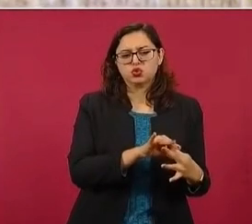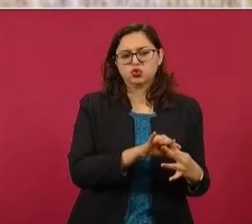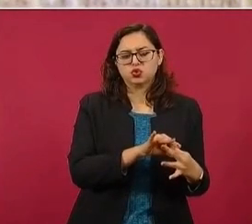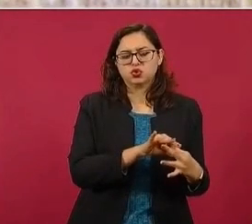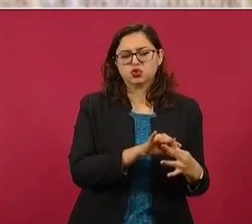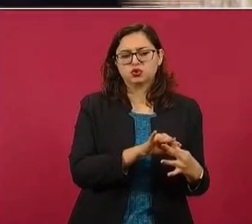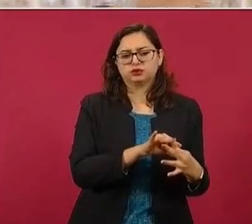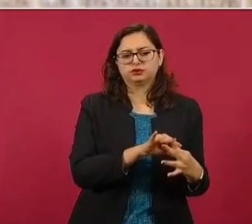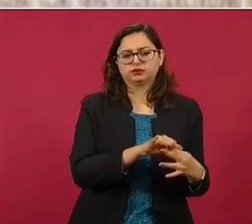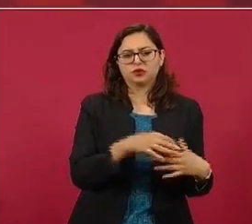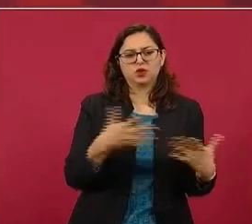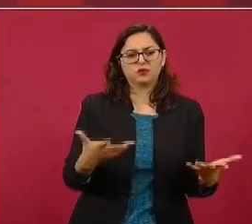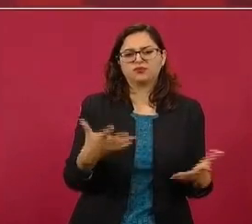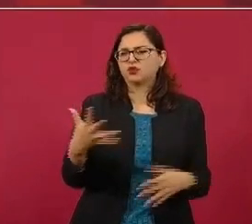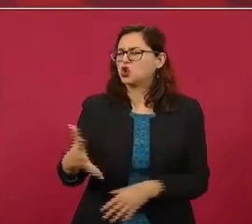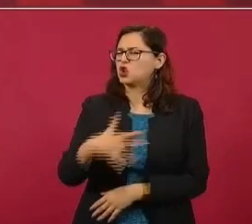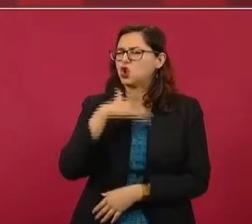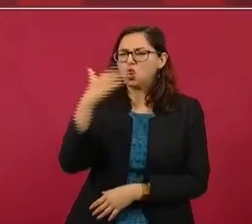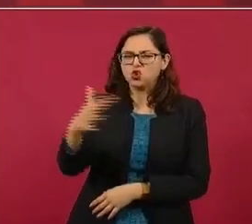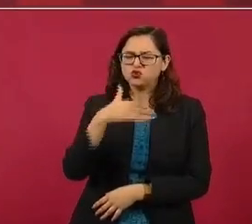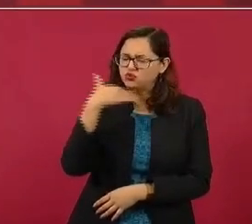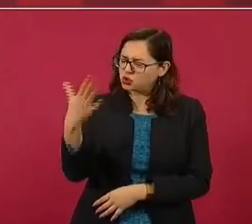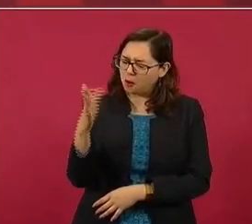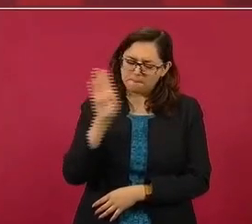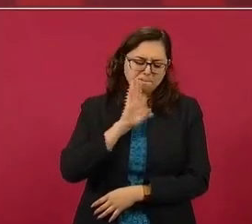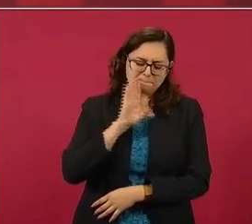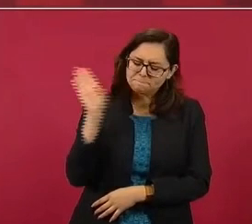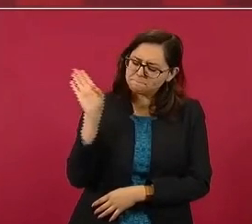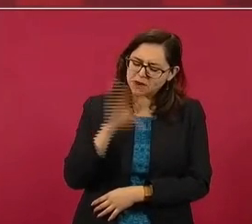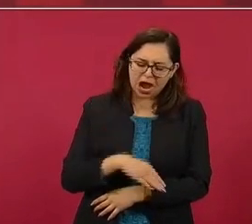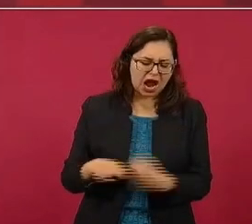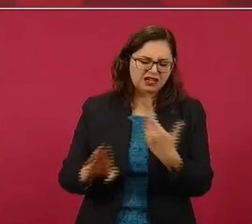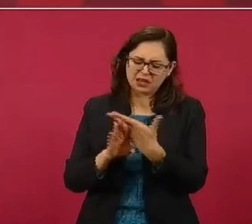de la corrupción.